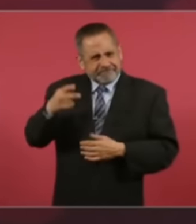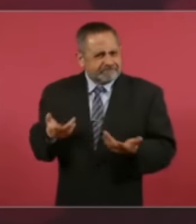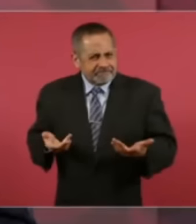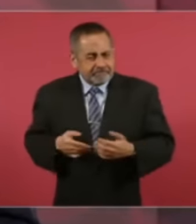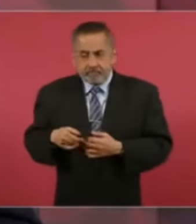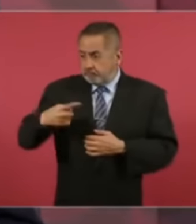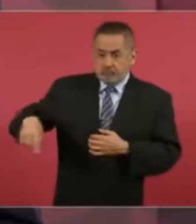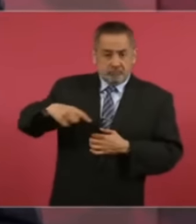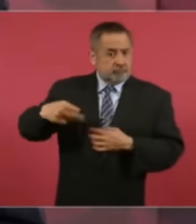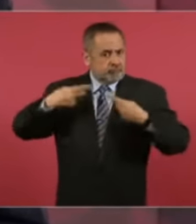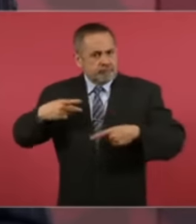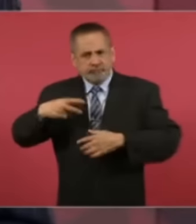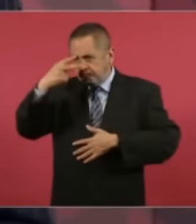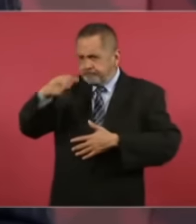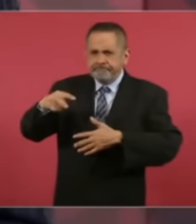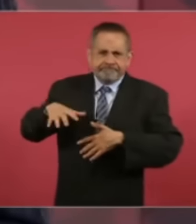La lucha del pueblo de México